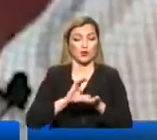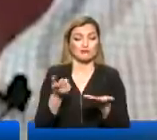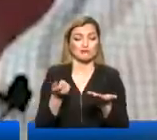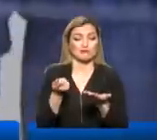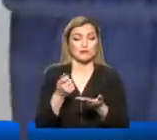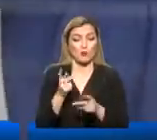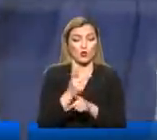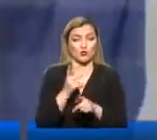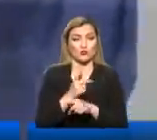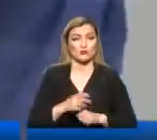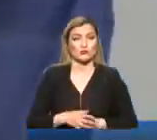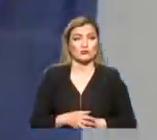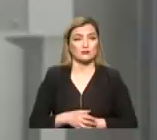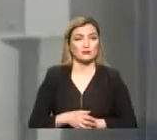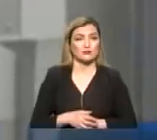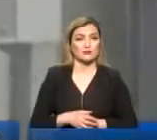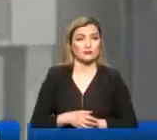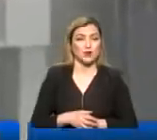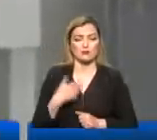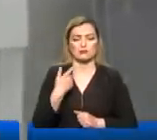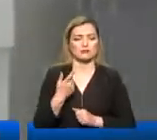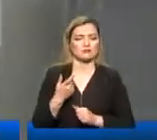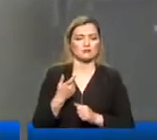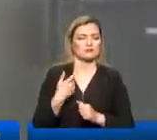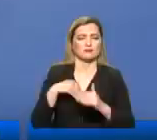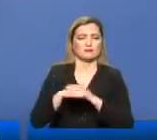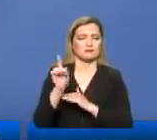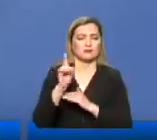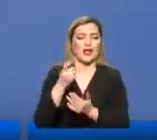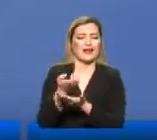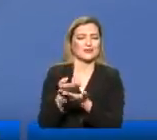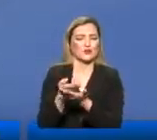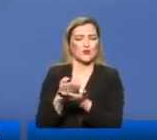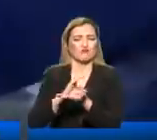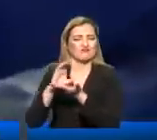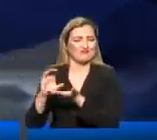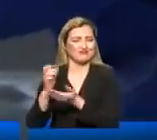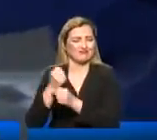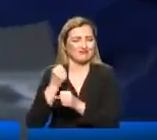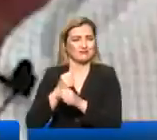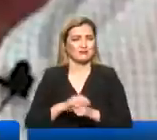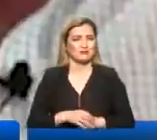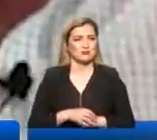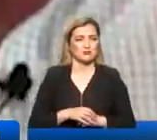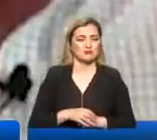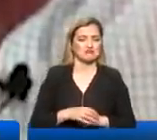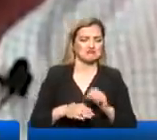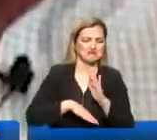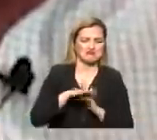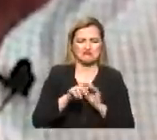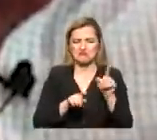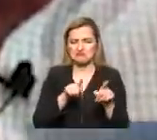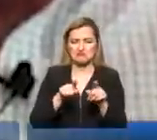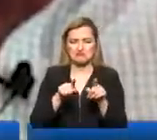actividad productiva. Y respecto a las pruebas que se realizan en el país, según el ministro, la mayoría son casos descartados. Que nos permite